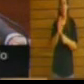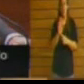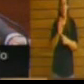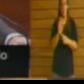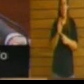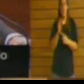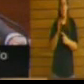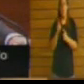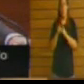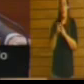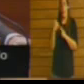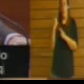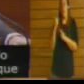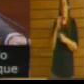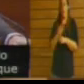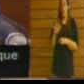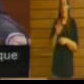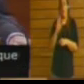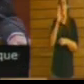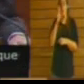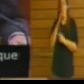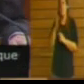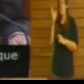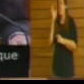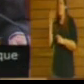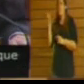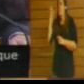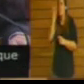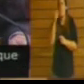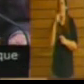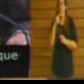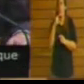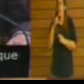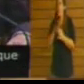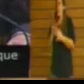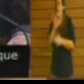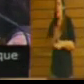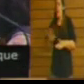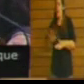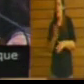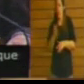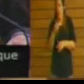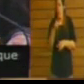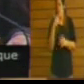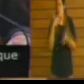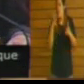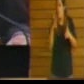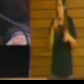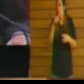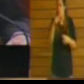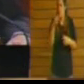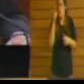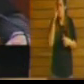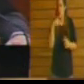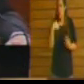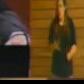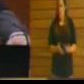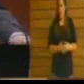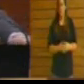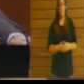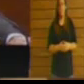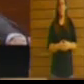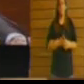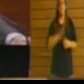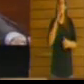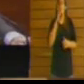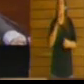Ribera y porque escuchamos a la Ribera. Yo creo que ese consejo se lo debieran aplicar. Por otro lado, es evidente, señorías, al final el mayor